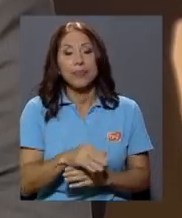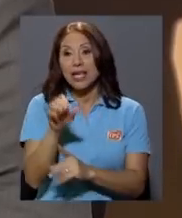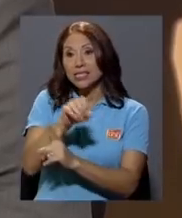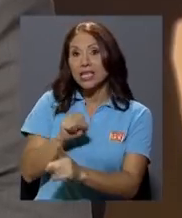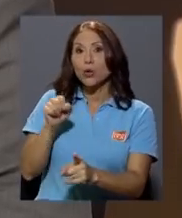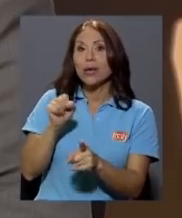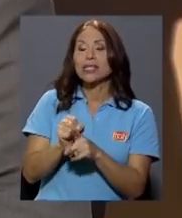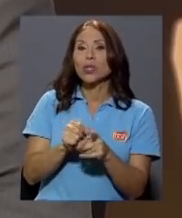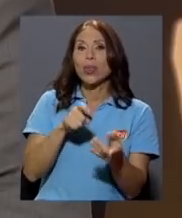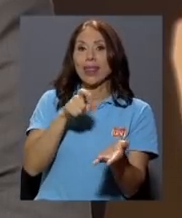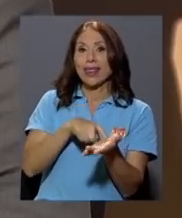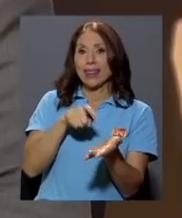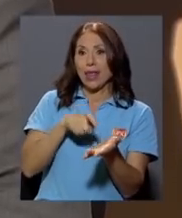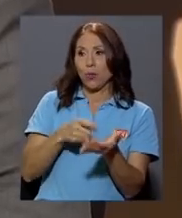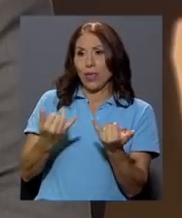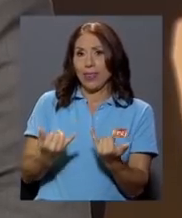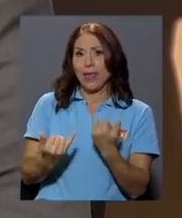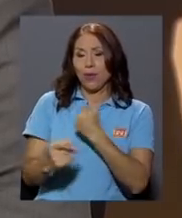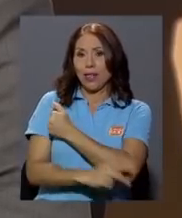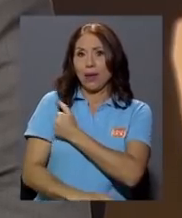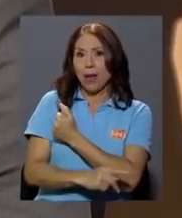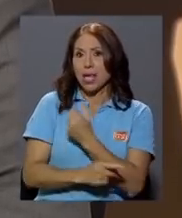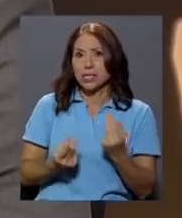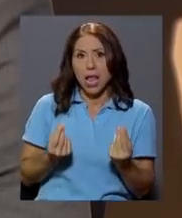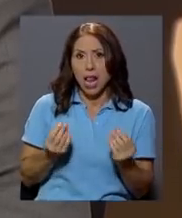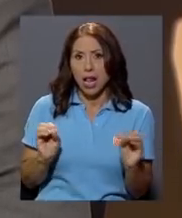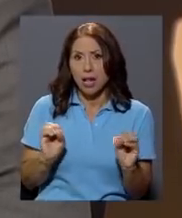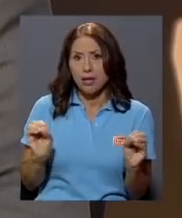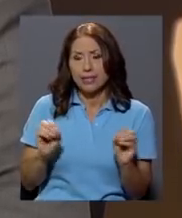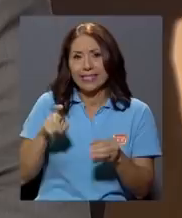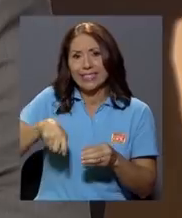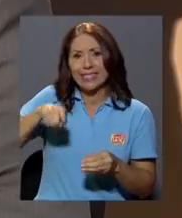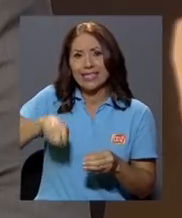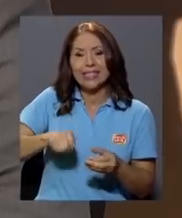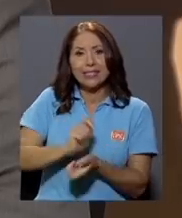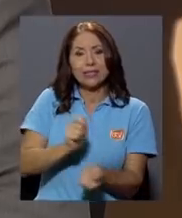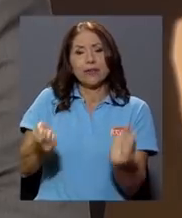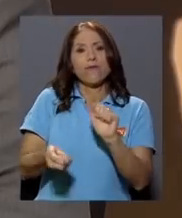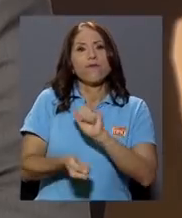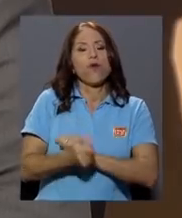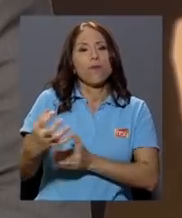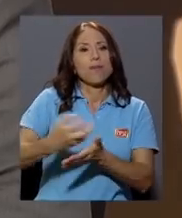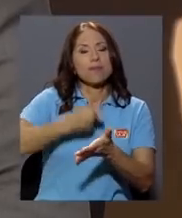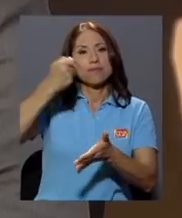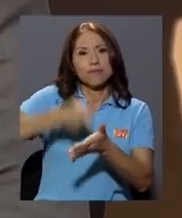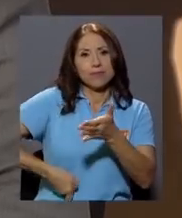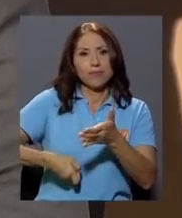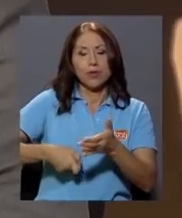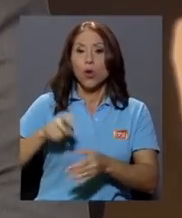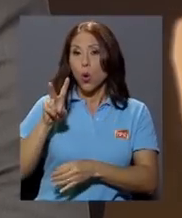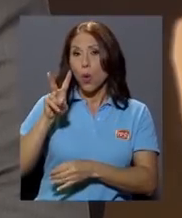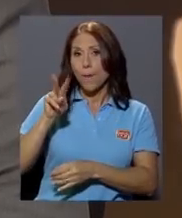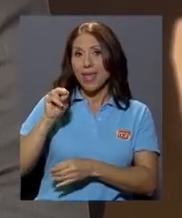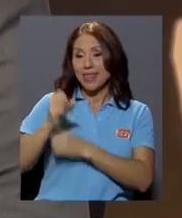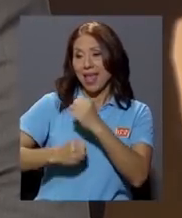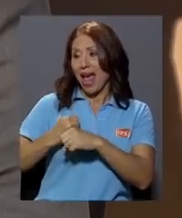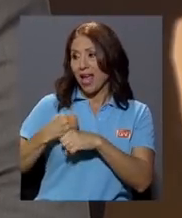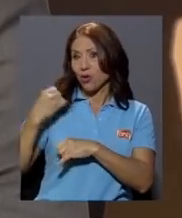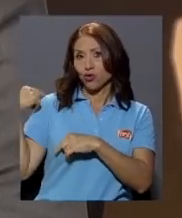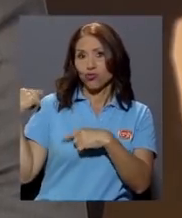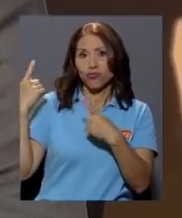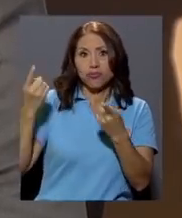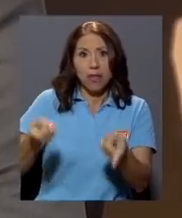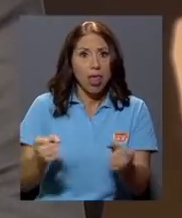La situación fiscal del país requiere definitivamente de una reforma tributaria. En los últimos 20 años no hemos